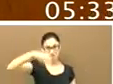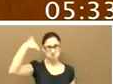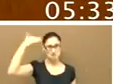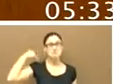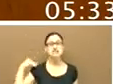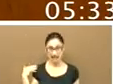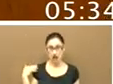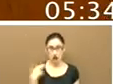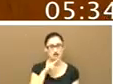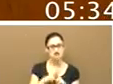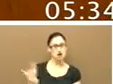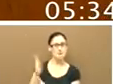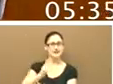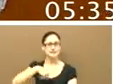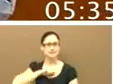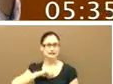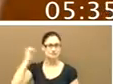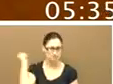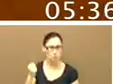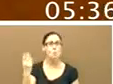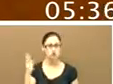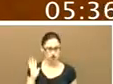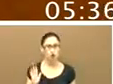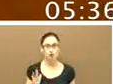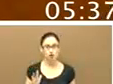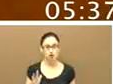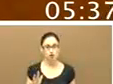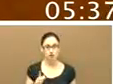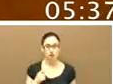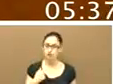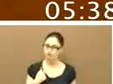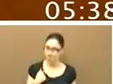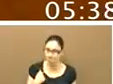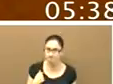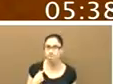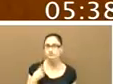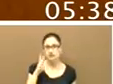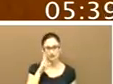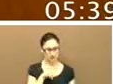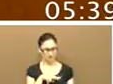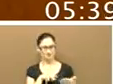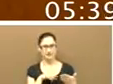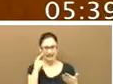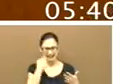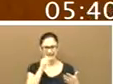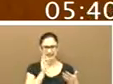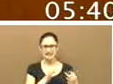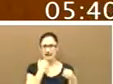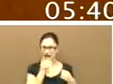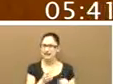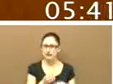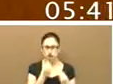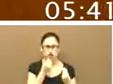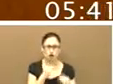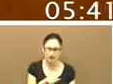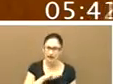Y cuando he llegado a este tercer enunciado, digo, aquí ya no leo entre líneas. Aquí leo lo que pone. Y aquí me despierta todos los fantasmas históricos